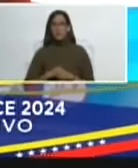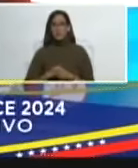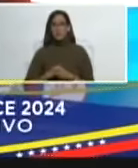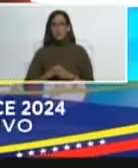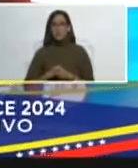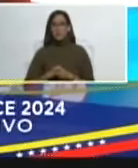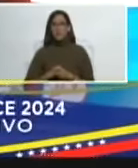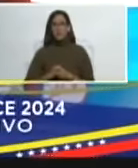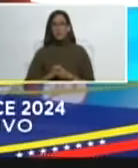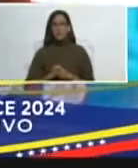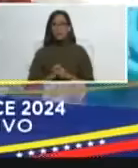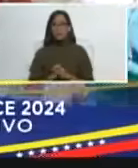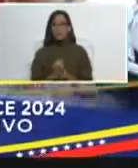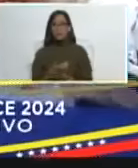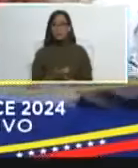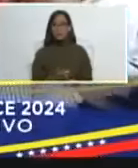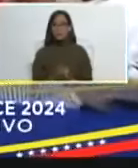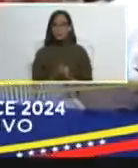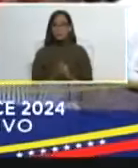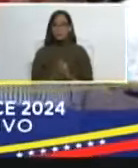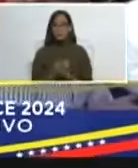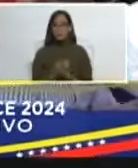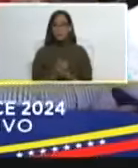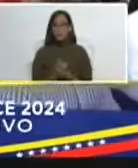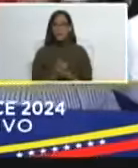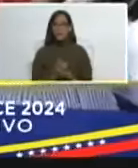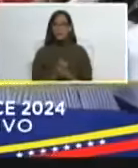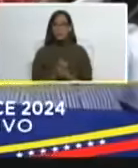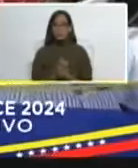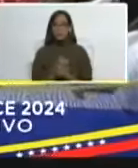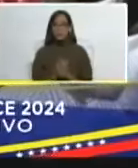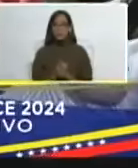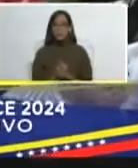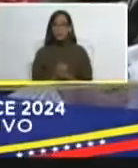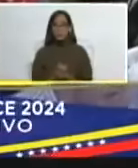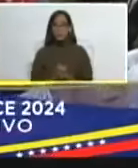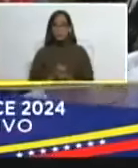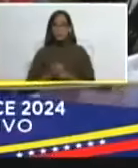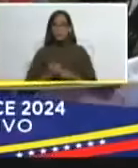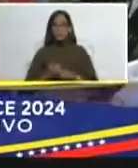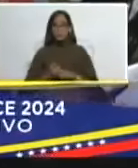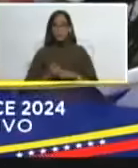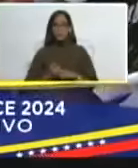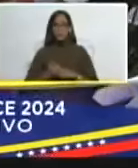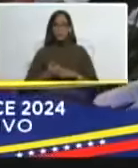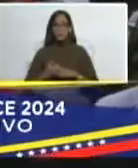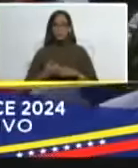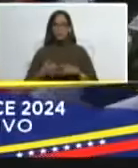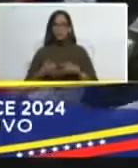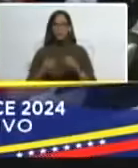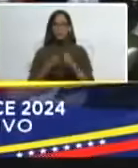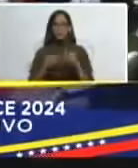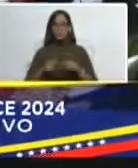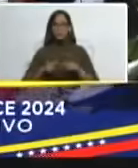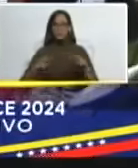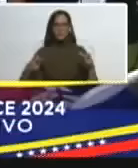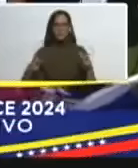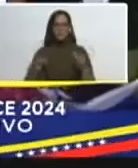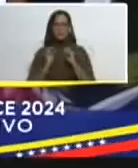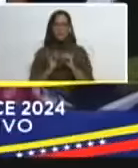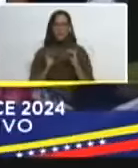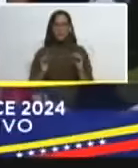año 2024. Quiere decir que esto se traduce en que nosotros, todo lo que hacemos, indicado por